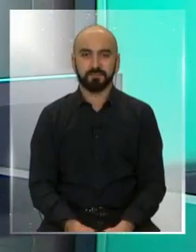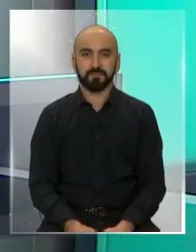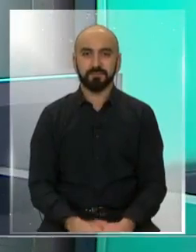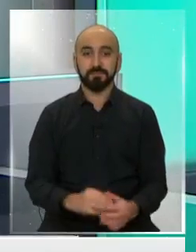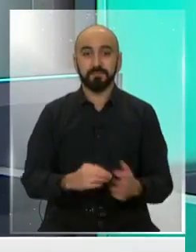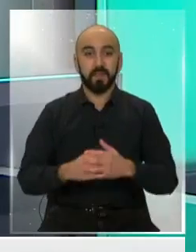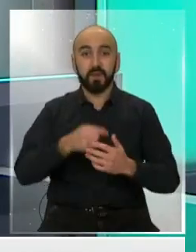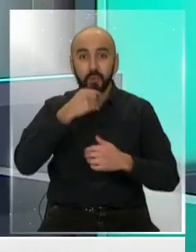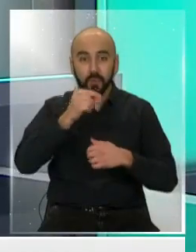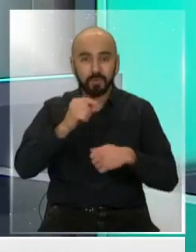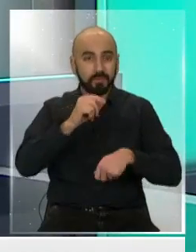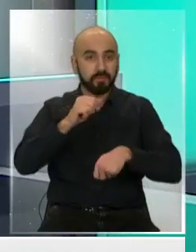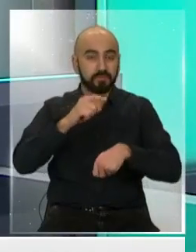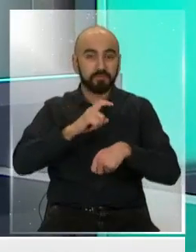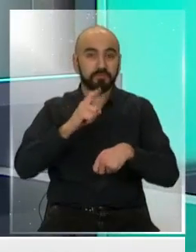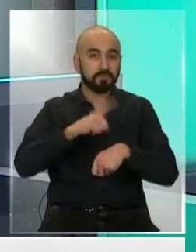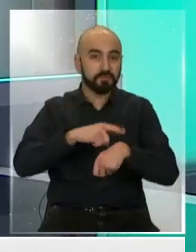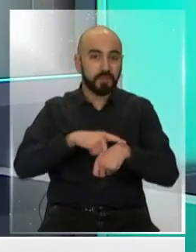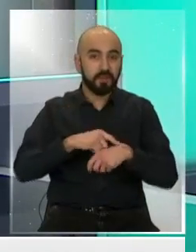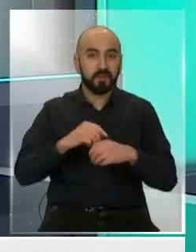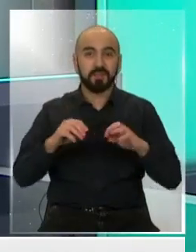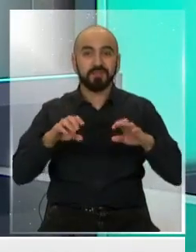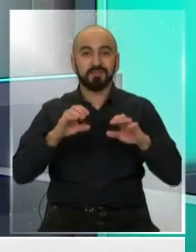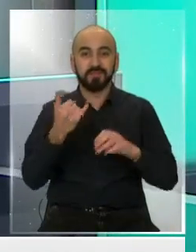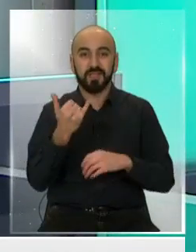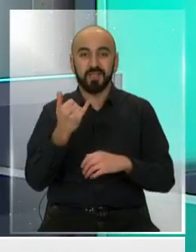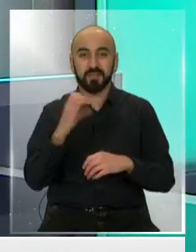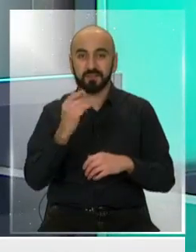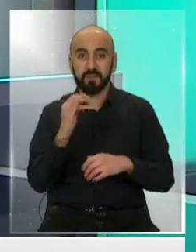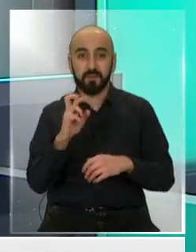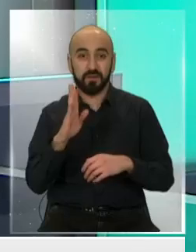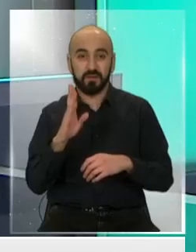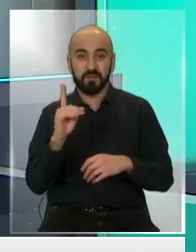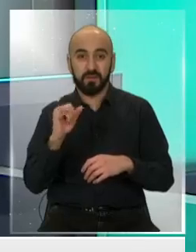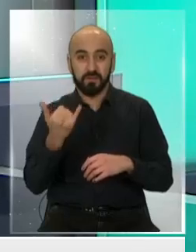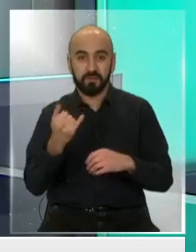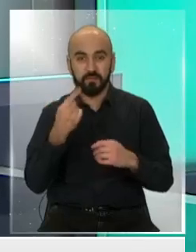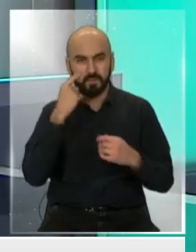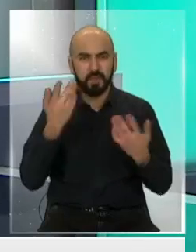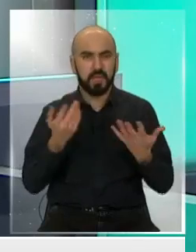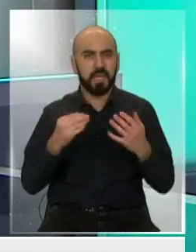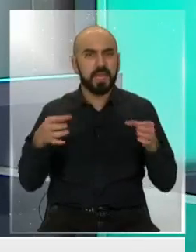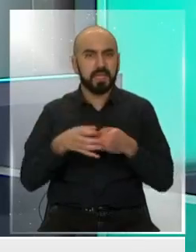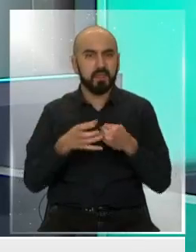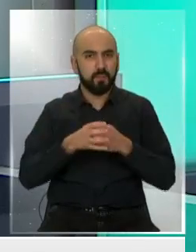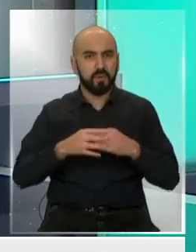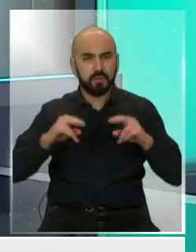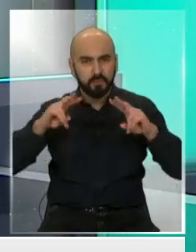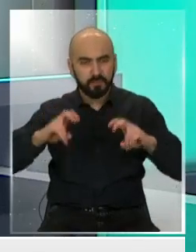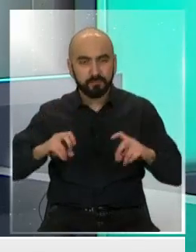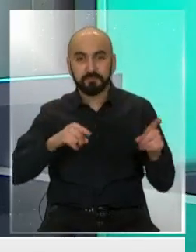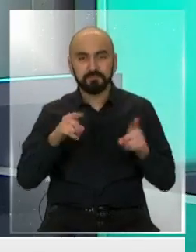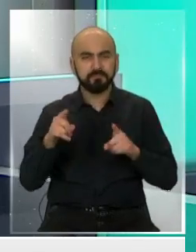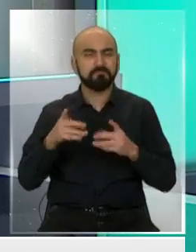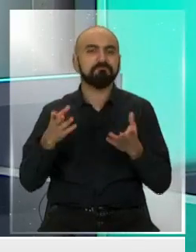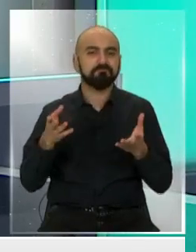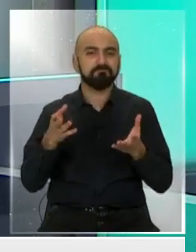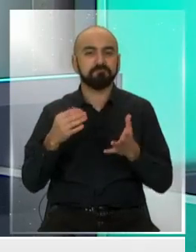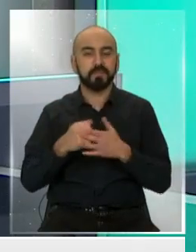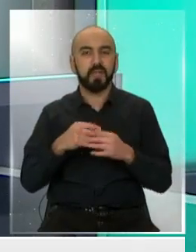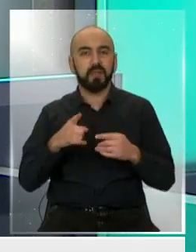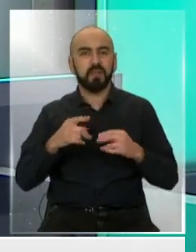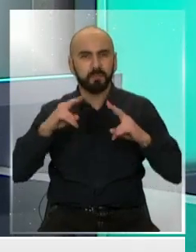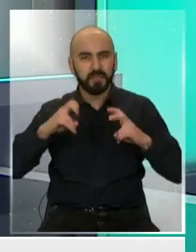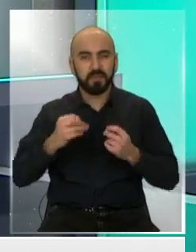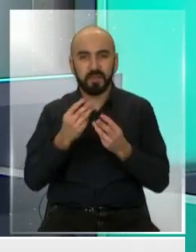A horas del Cyber Day, mucha atención con lo siguiente, porque un equipo de reportajes investigó páginas web y sitios en redes